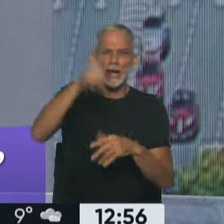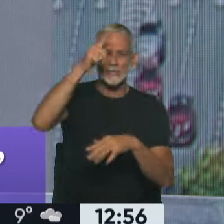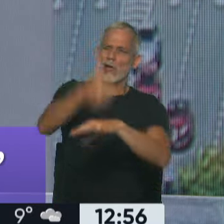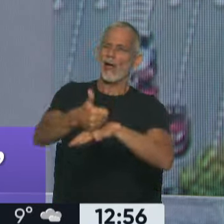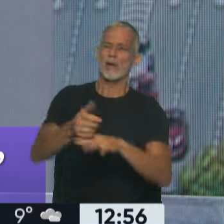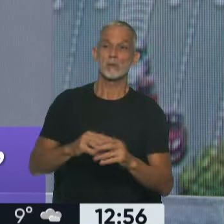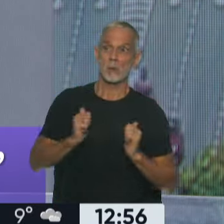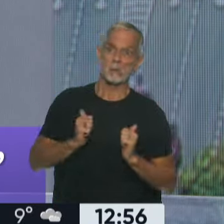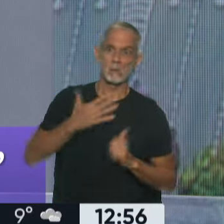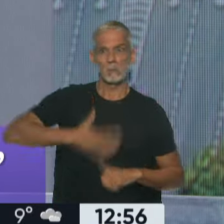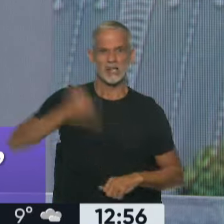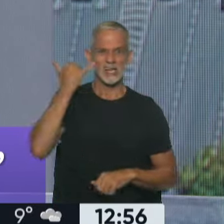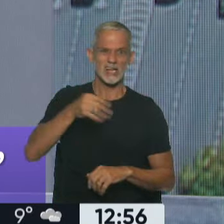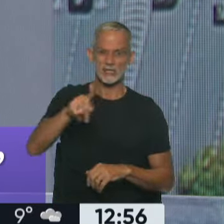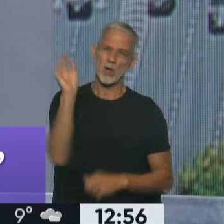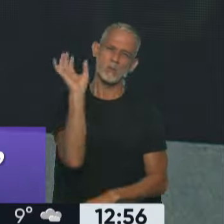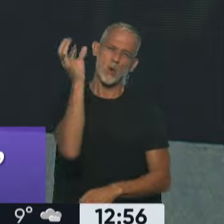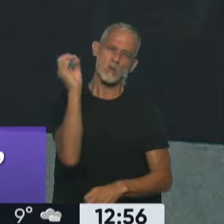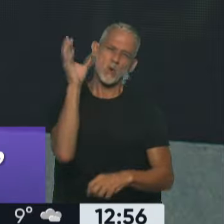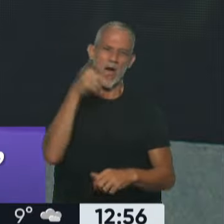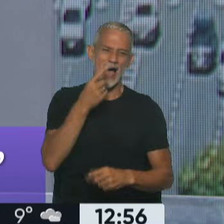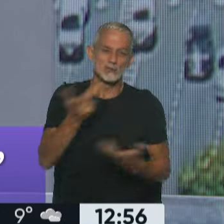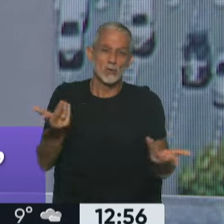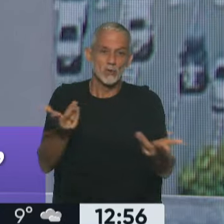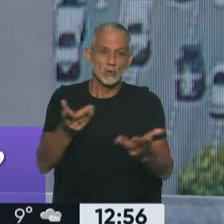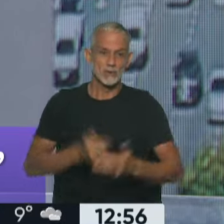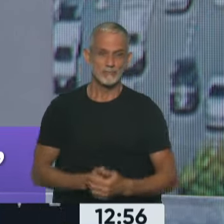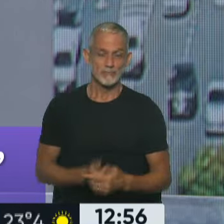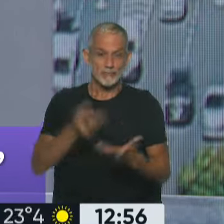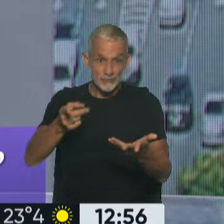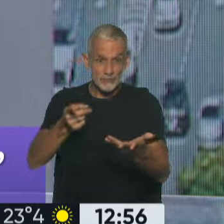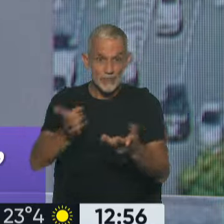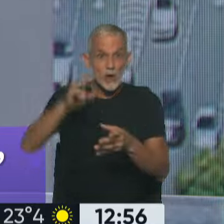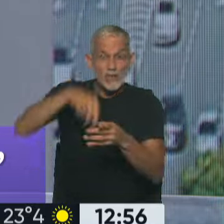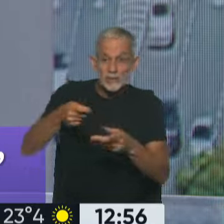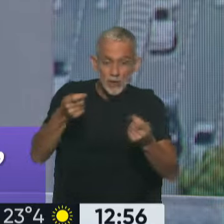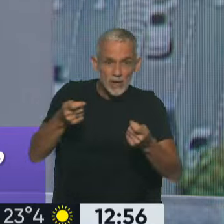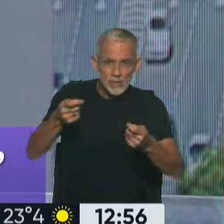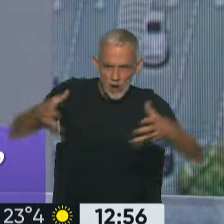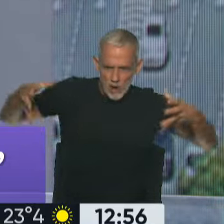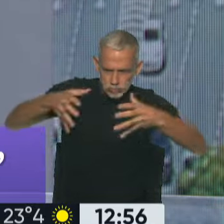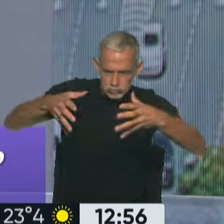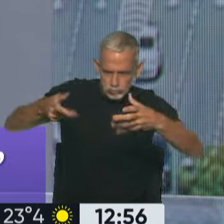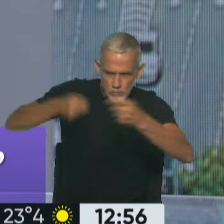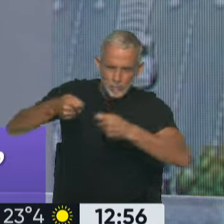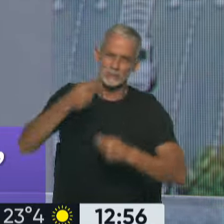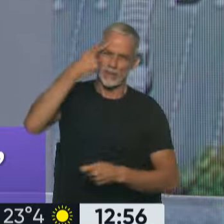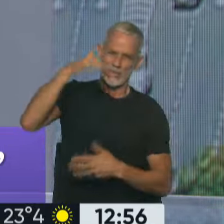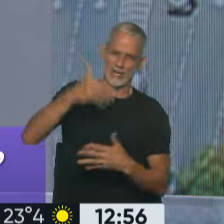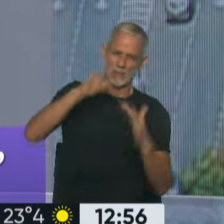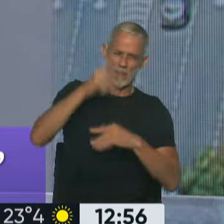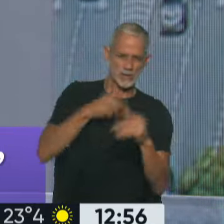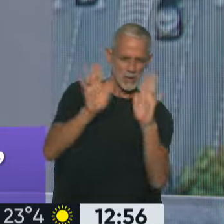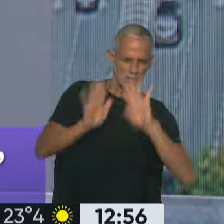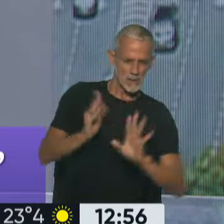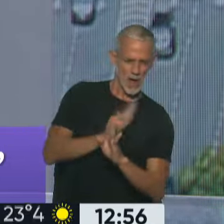se sienta tranquila porque ve la luz azul. Eso es parte. Eso es parte. Claro. Pero en el crimen organizado hay que ser más inteligentes, valga